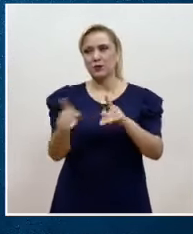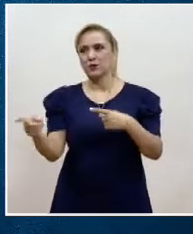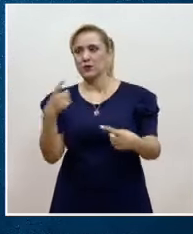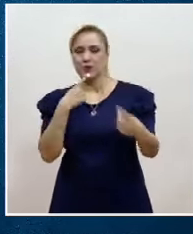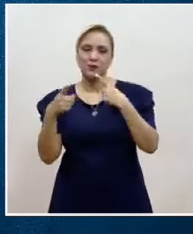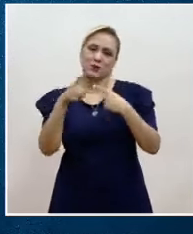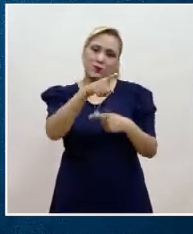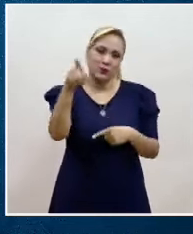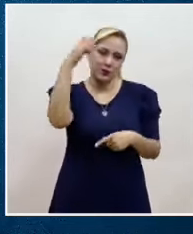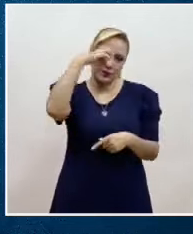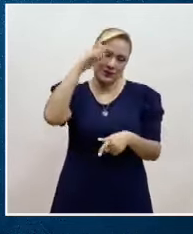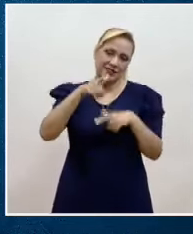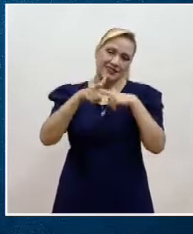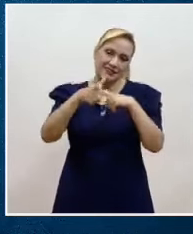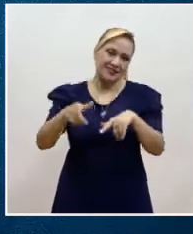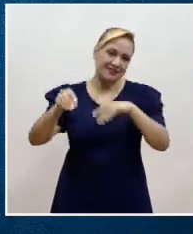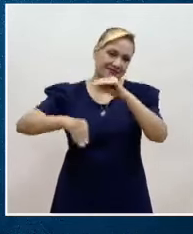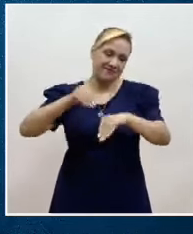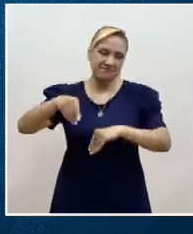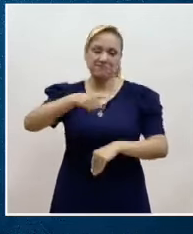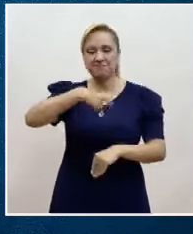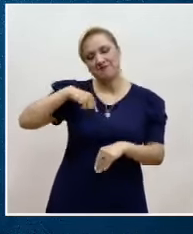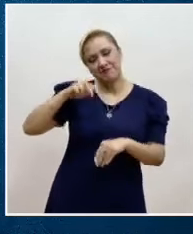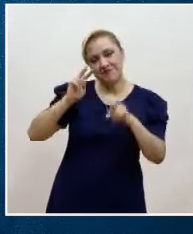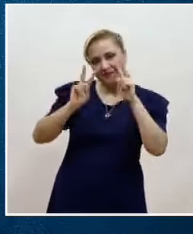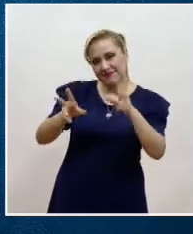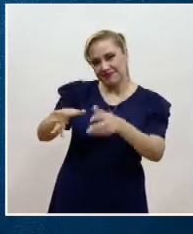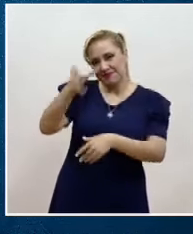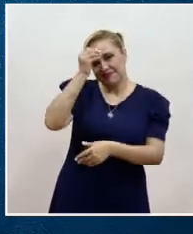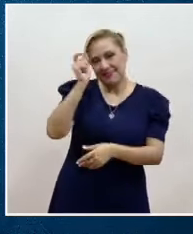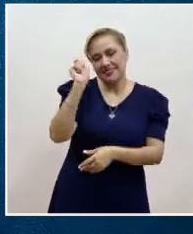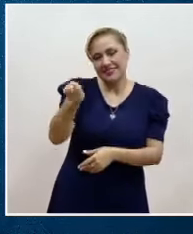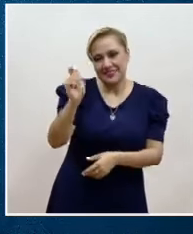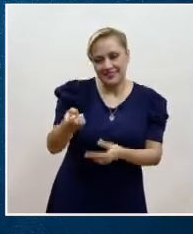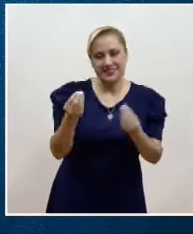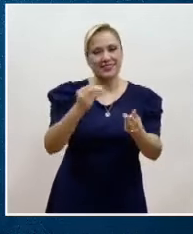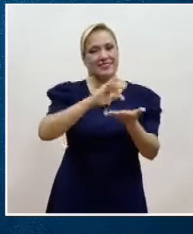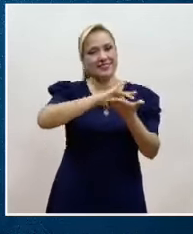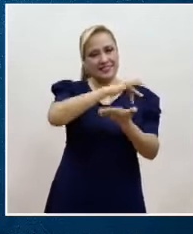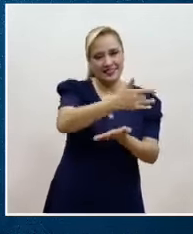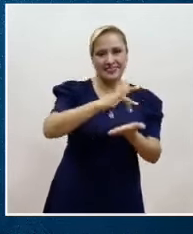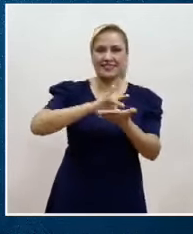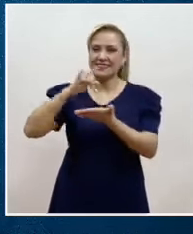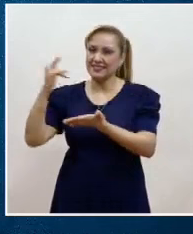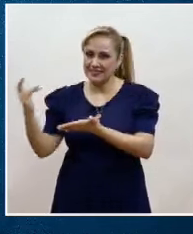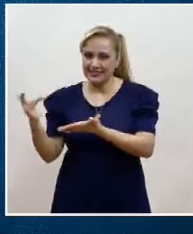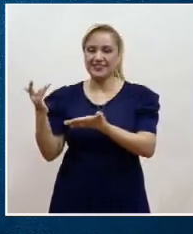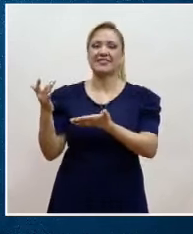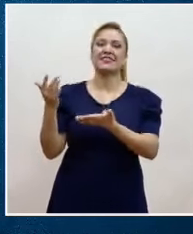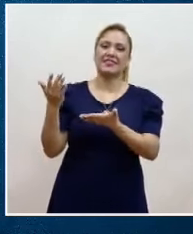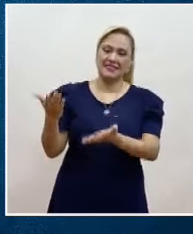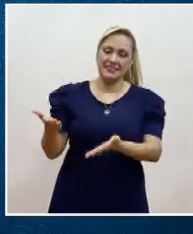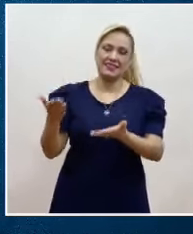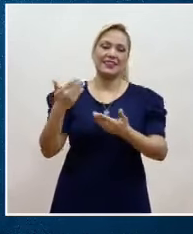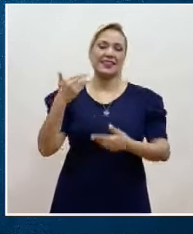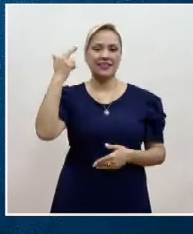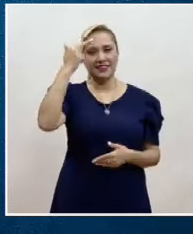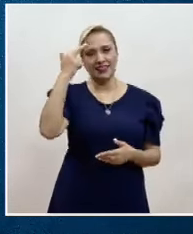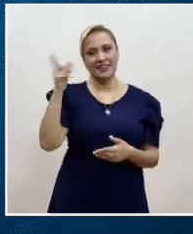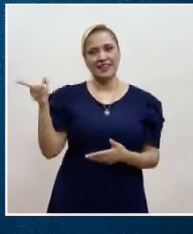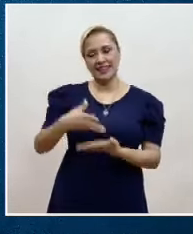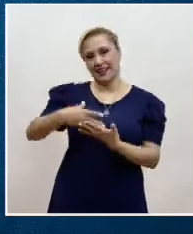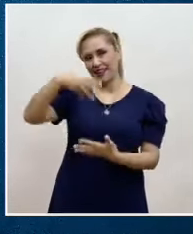seguirán trabajando en estos temas y nosotros aprendiendo de ustedes. Muchas gracias por haber aceptado la invitación. En lo personal he podido